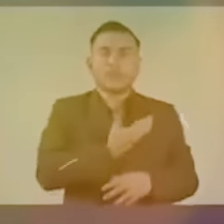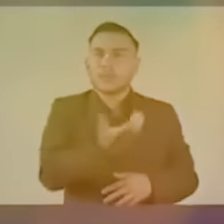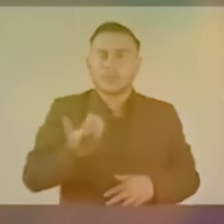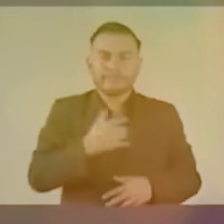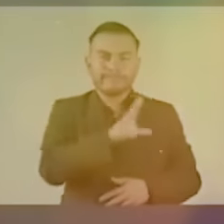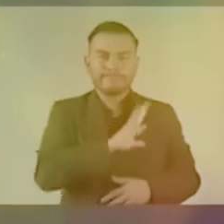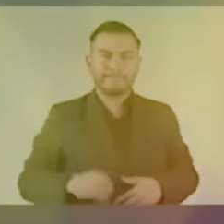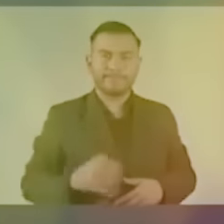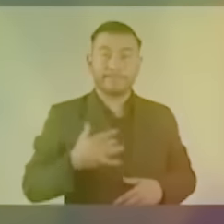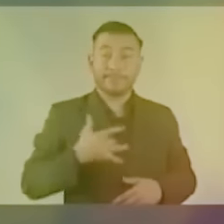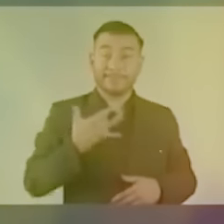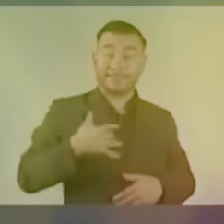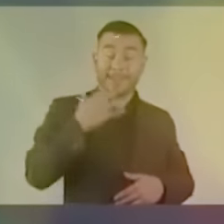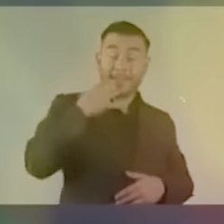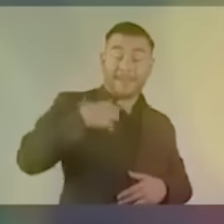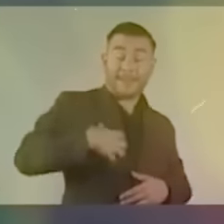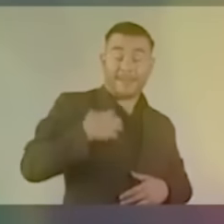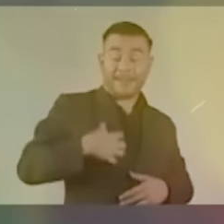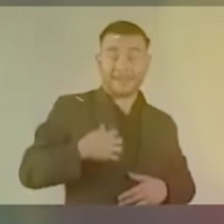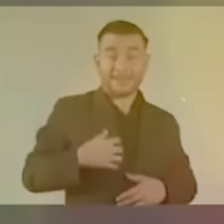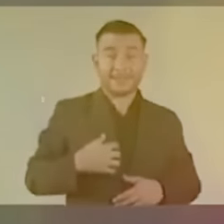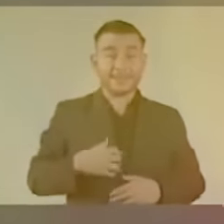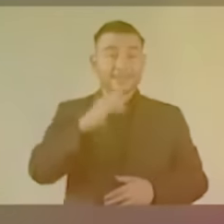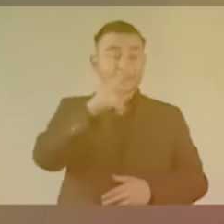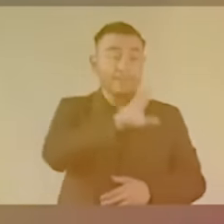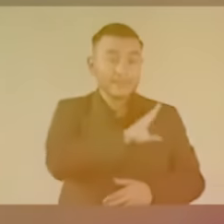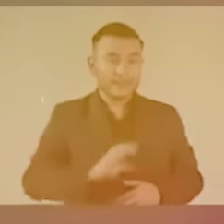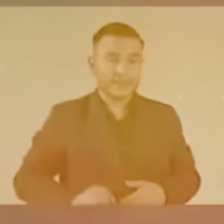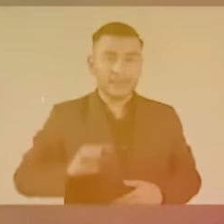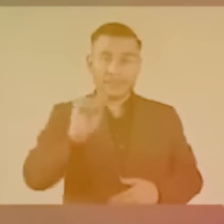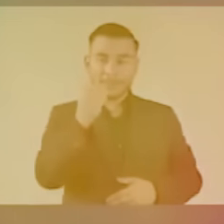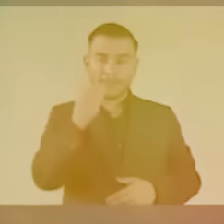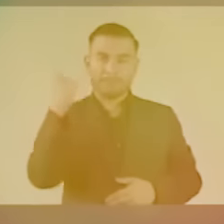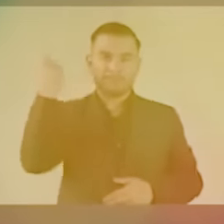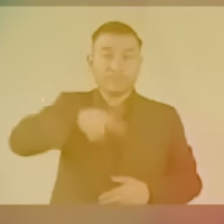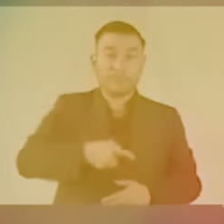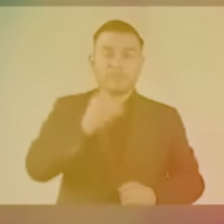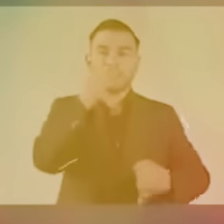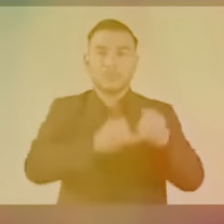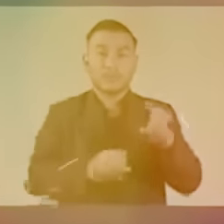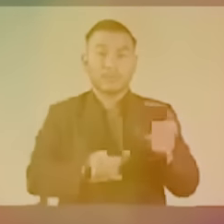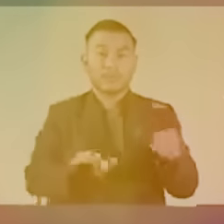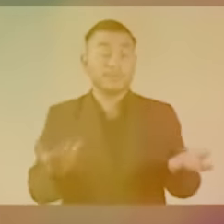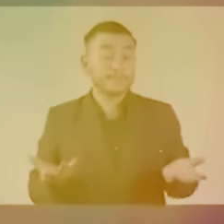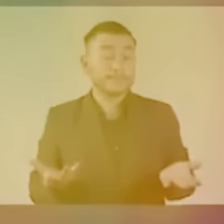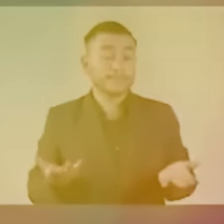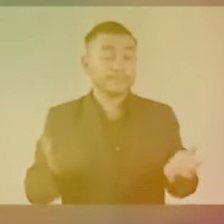se sientan orgullosos de su país. Esta es la primera orden y la última que tendrán que cumplir.